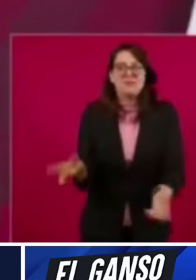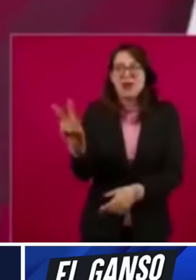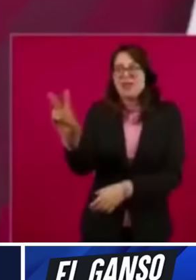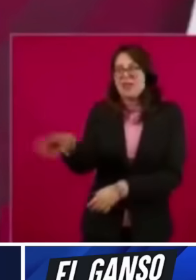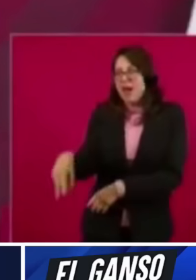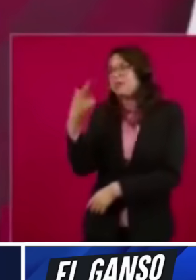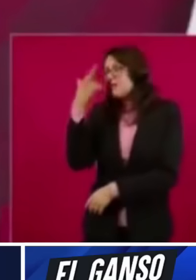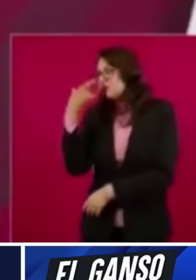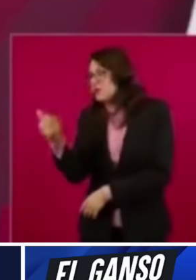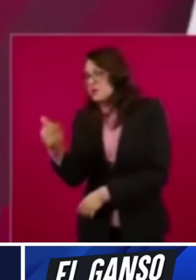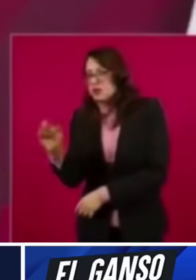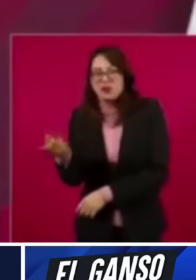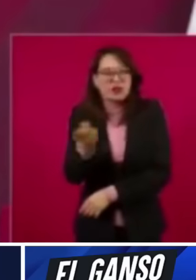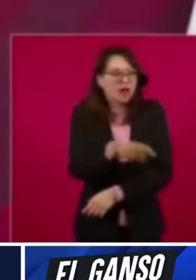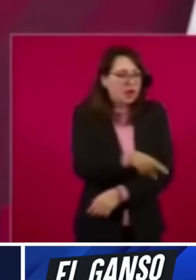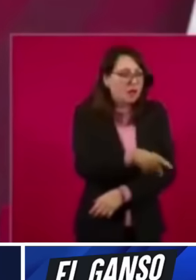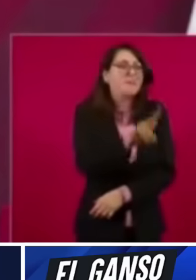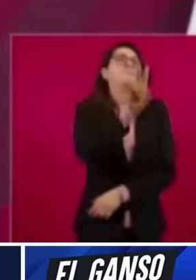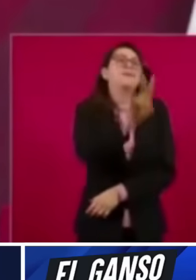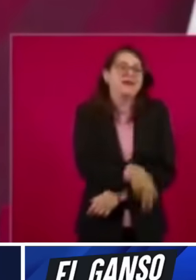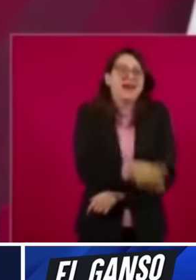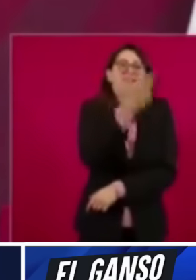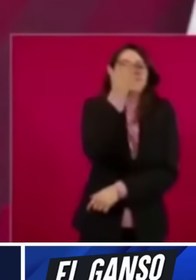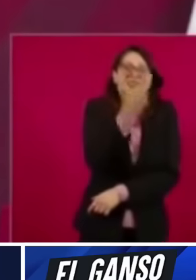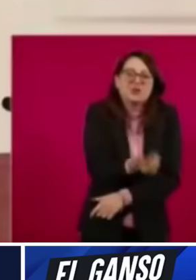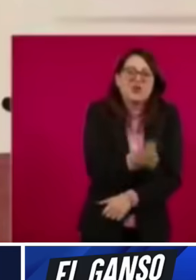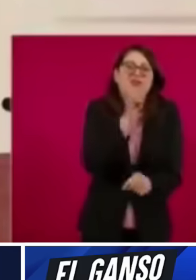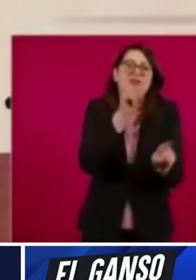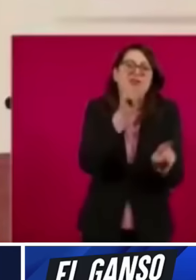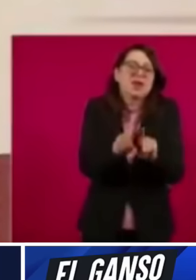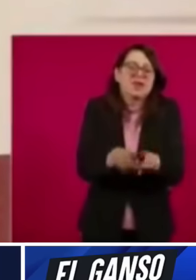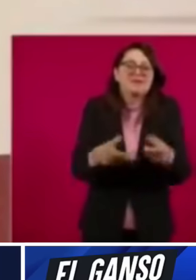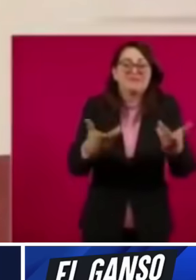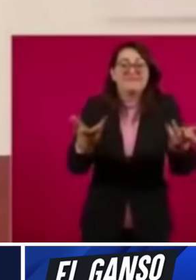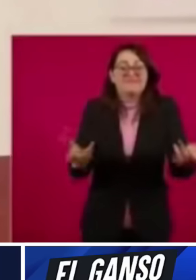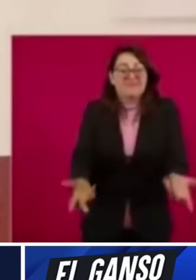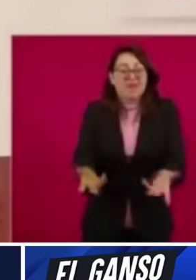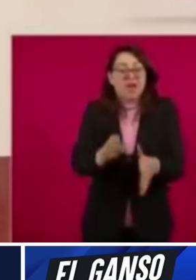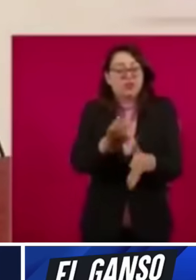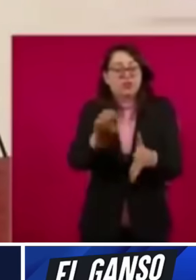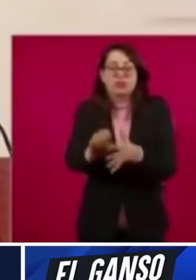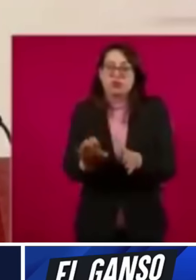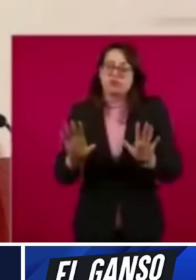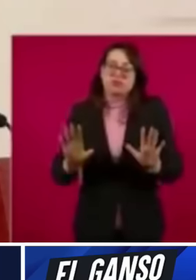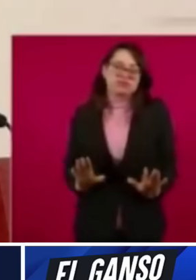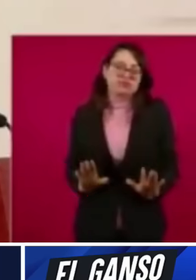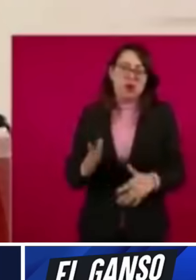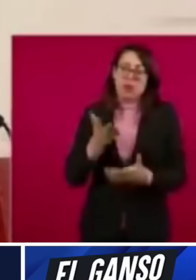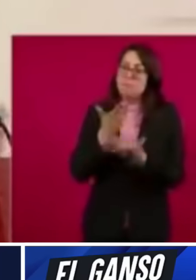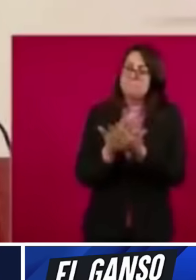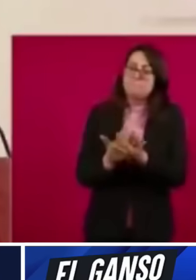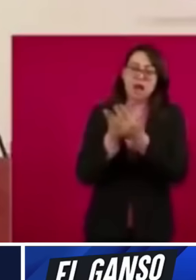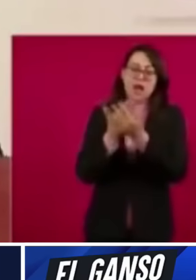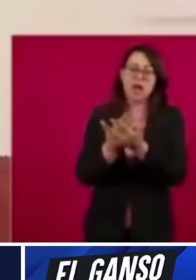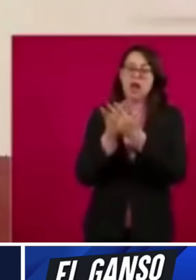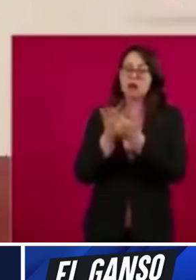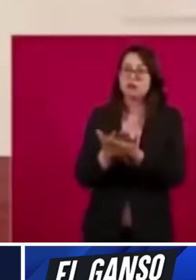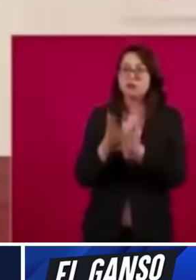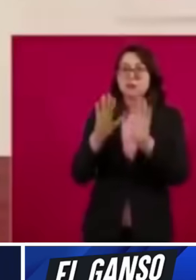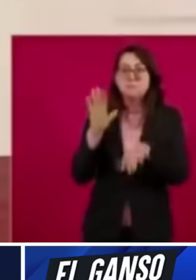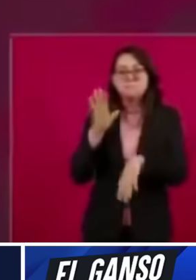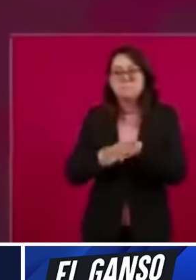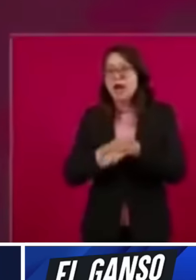Yo voy a esperar a ver qué se resuelve, qué opiniones